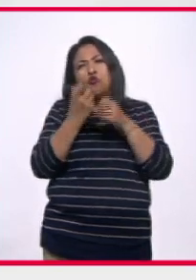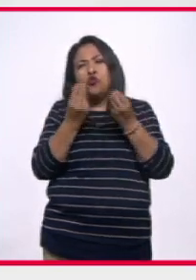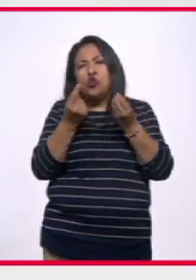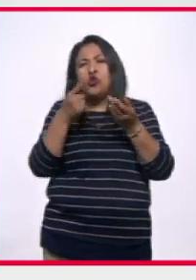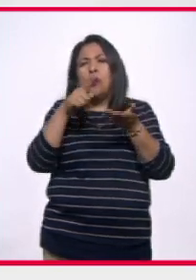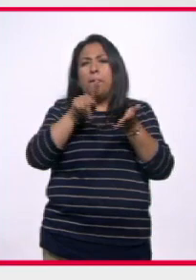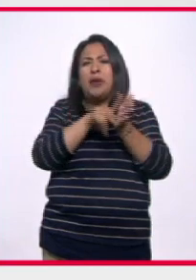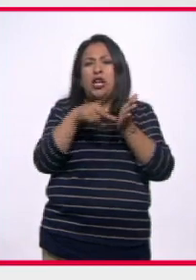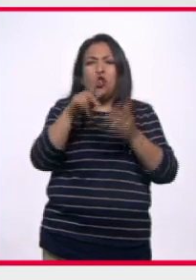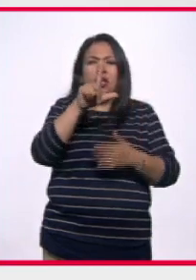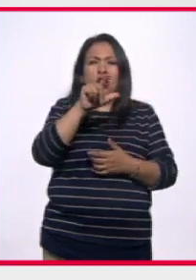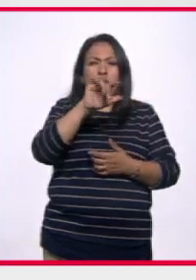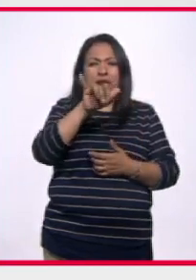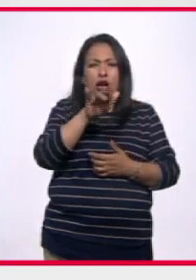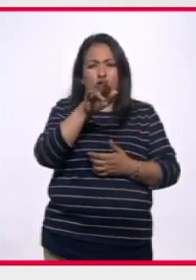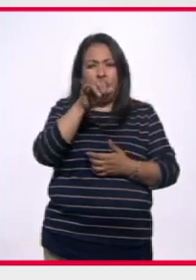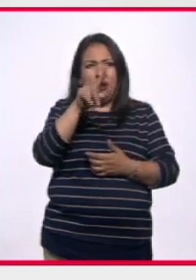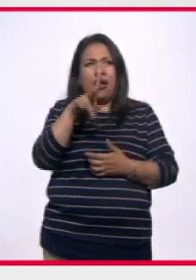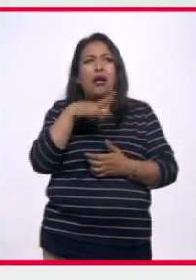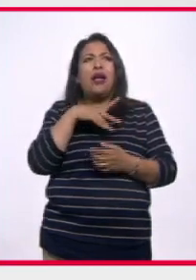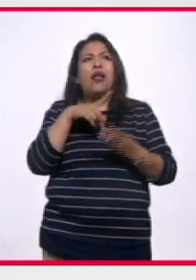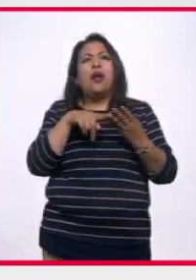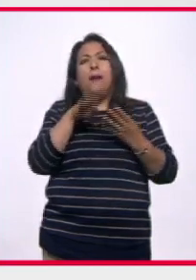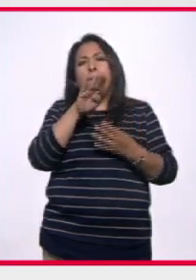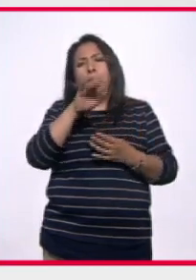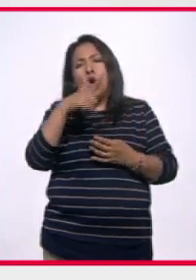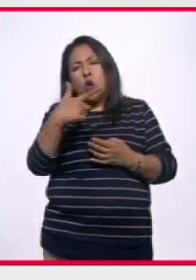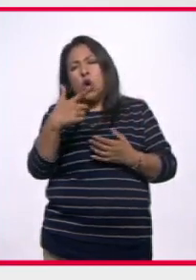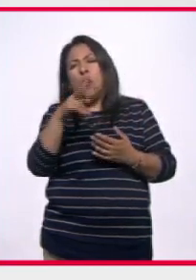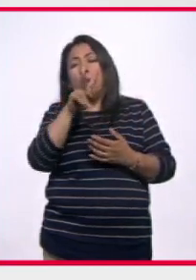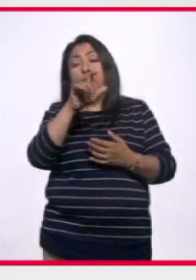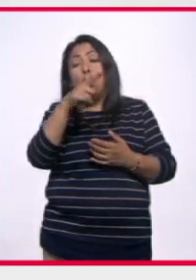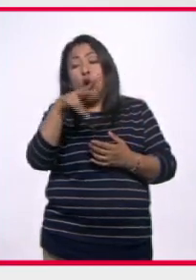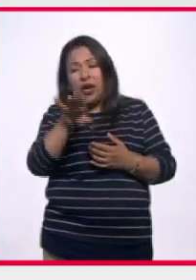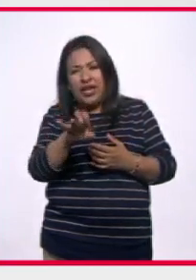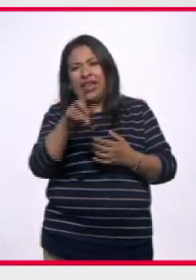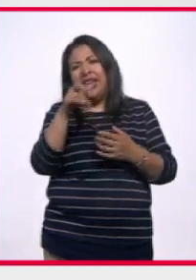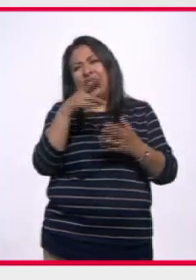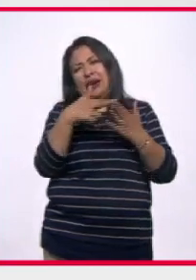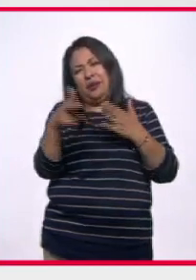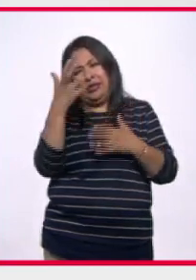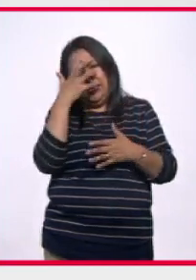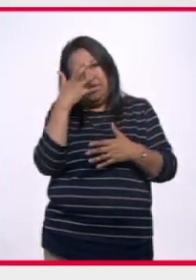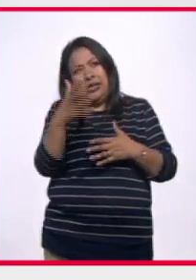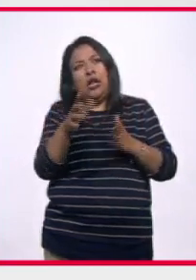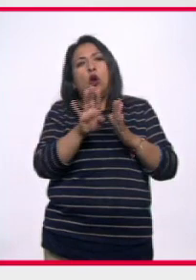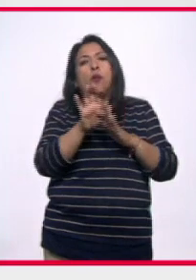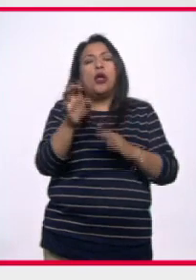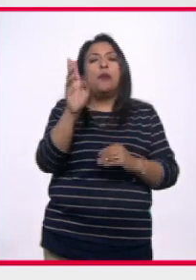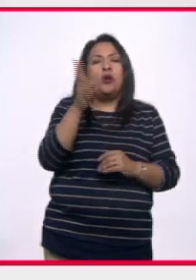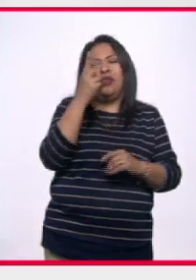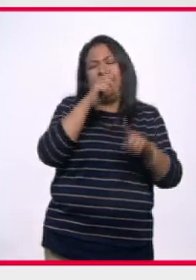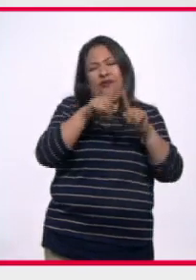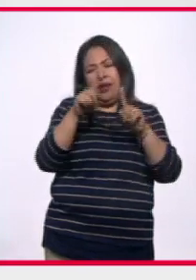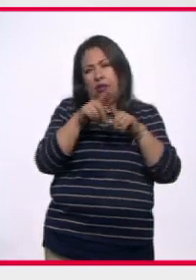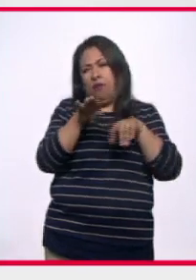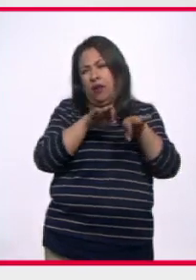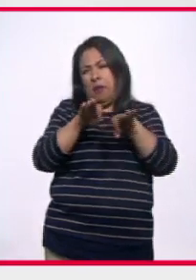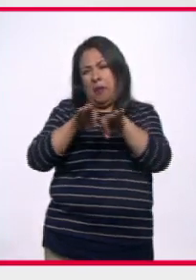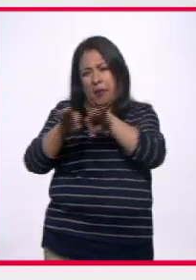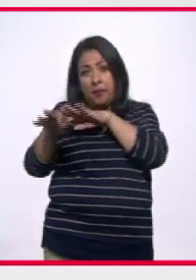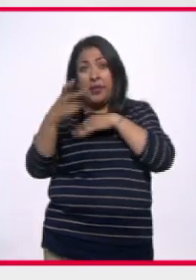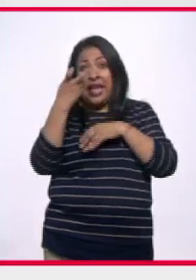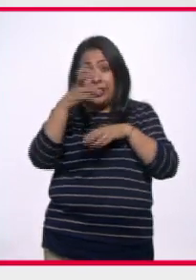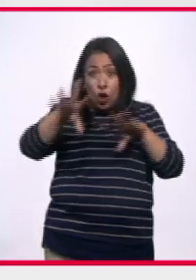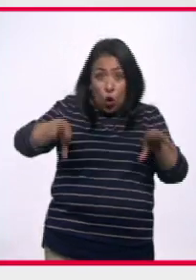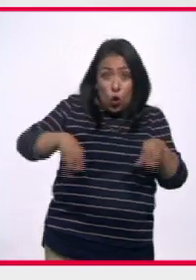jornada como te digo en voz varias revistas más serias como la de la universidad etcétera pues todo eso